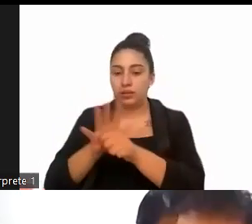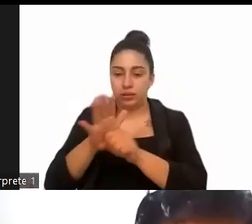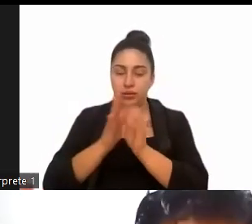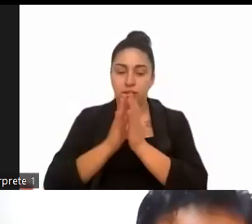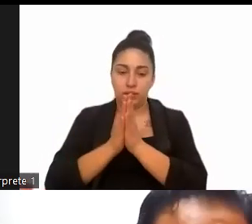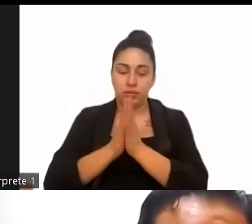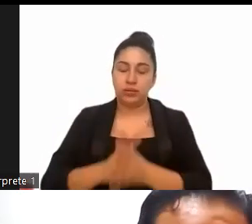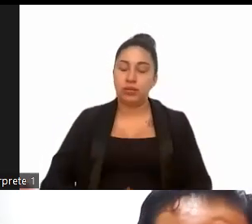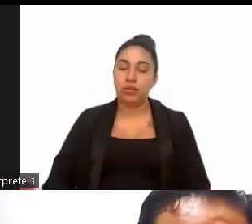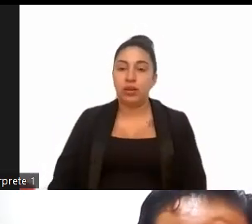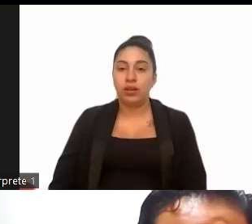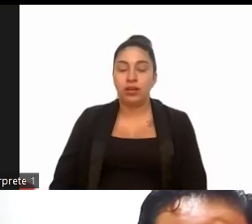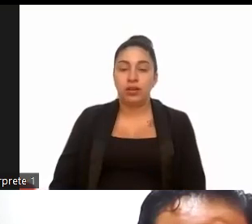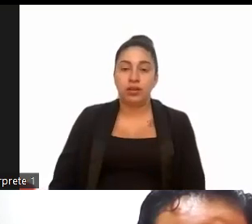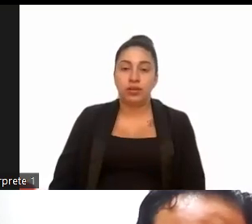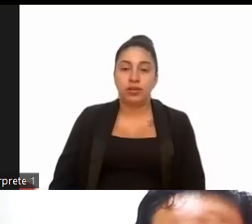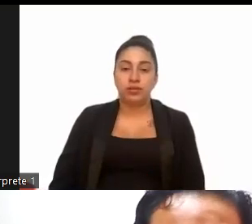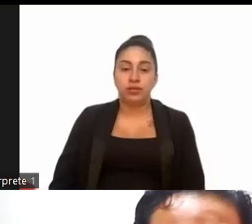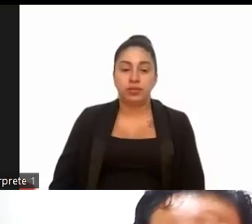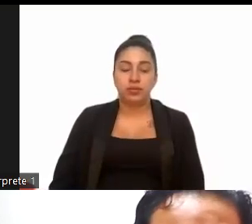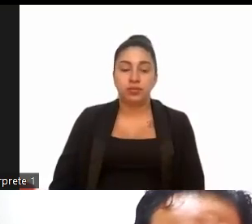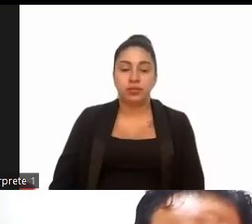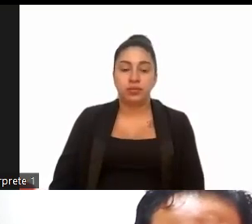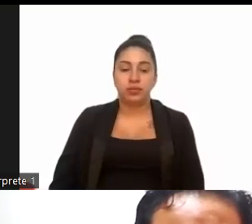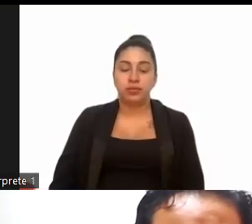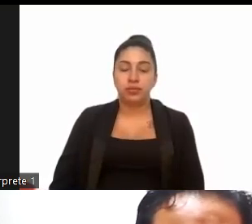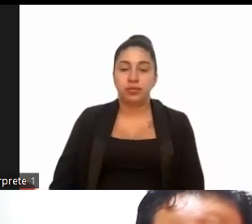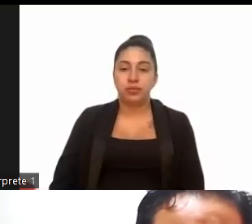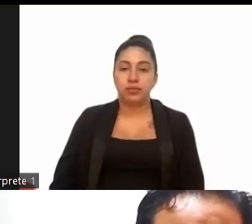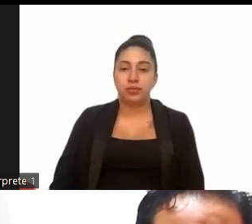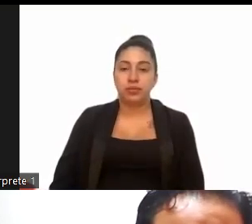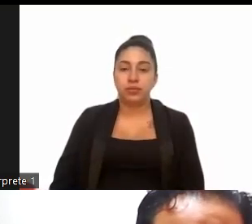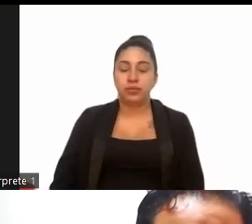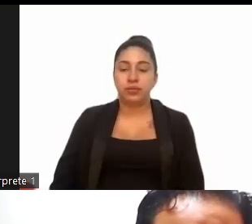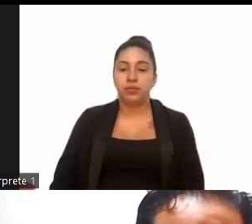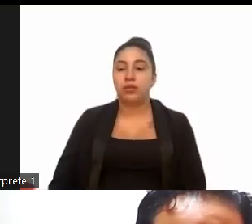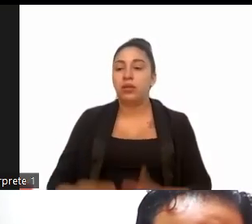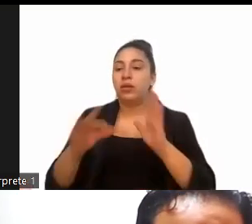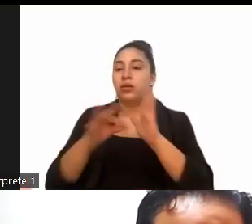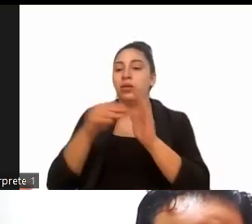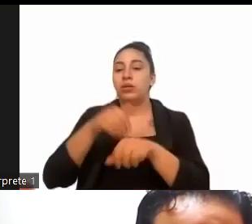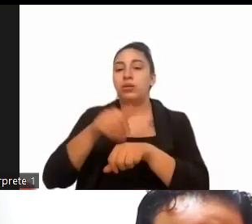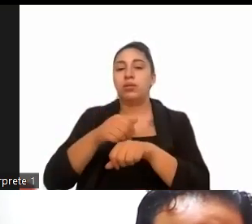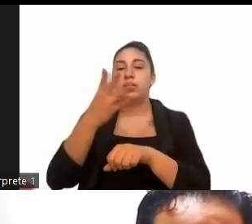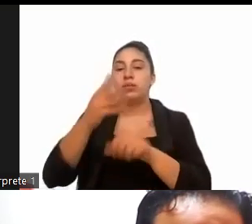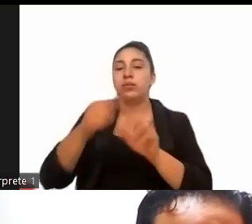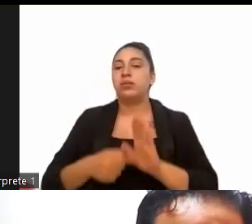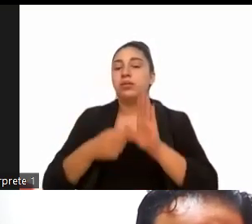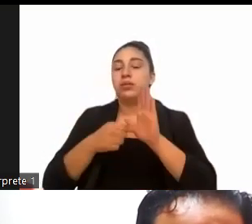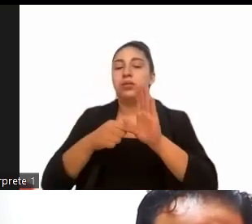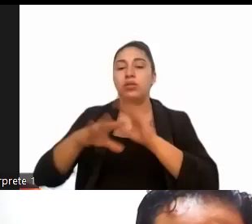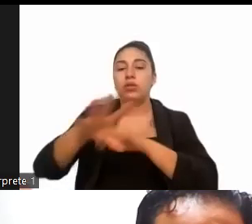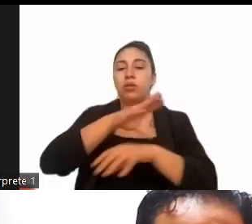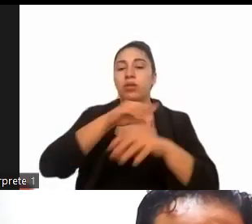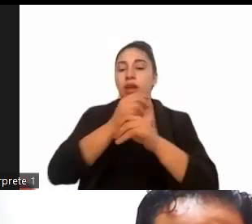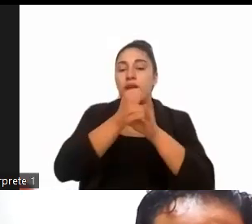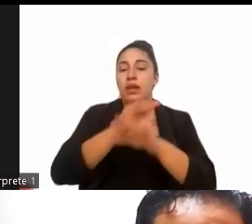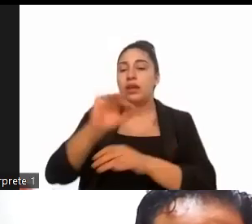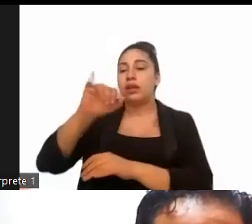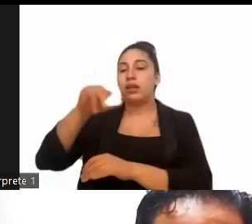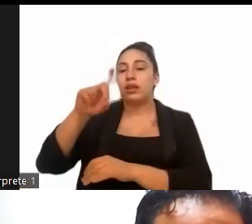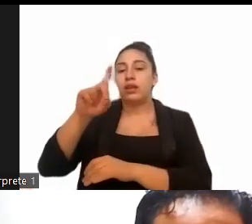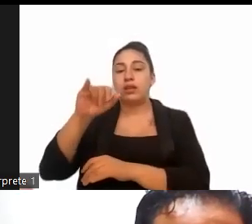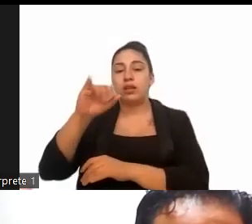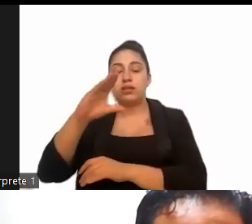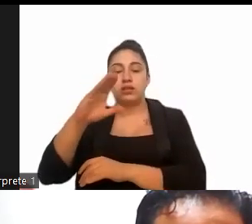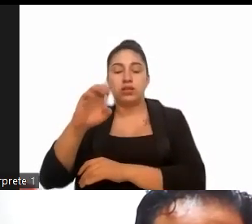día. El punto número 4 del día es la presentación del índice de información que previamente ya ha sido